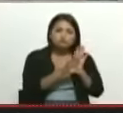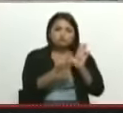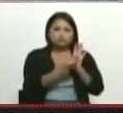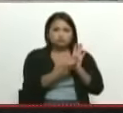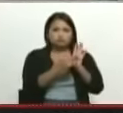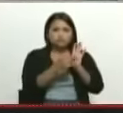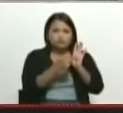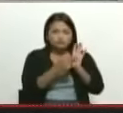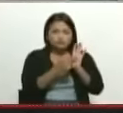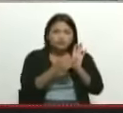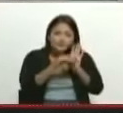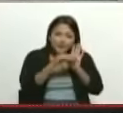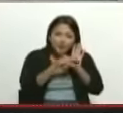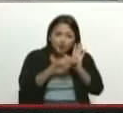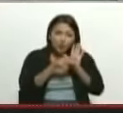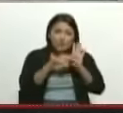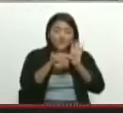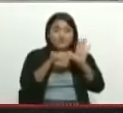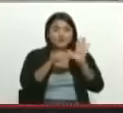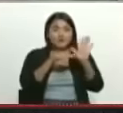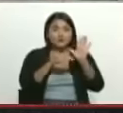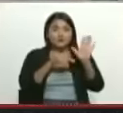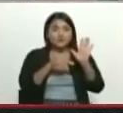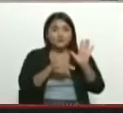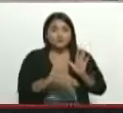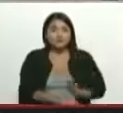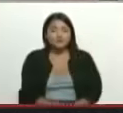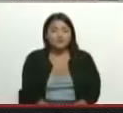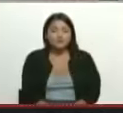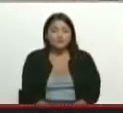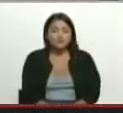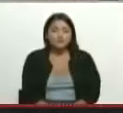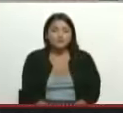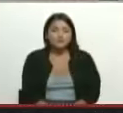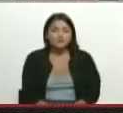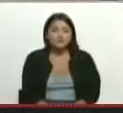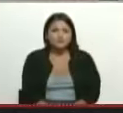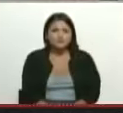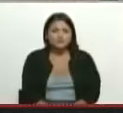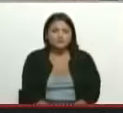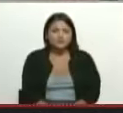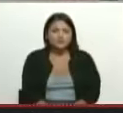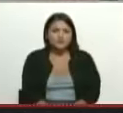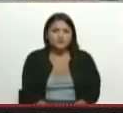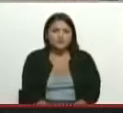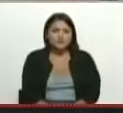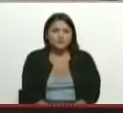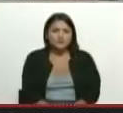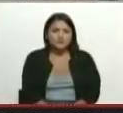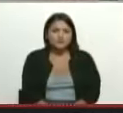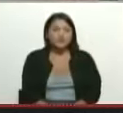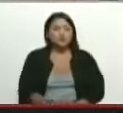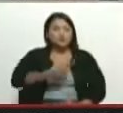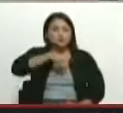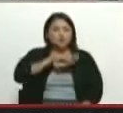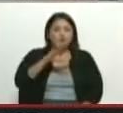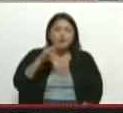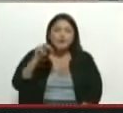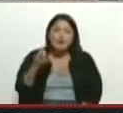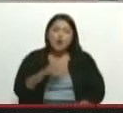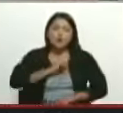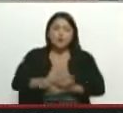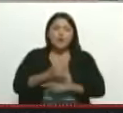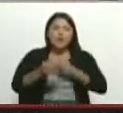parte reglamentaria y normativa, está obligado el Consejo